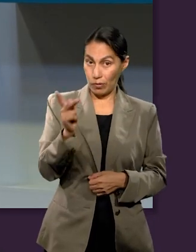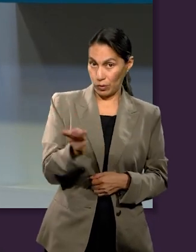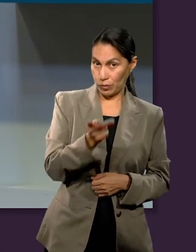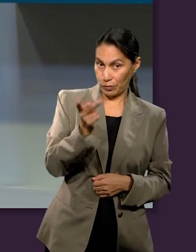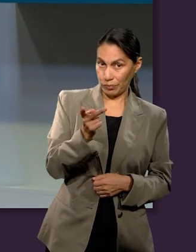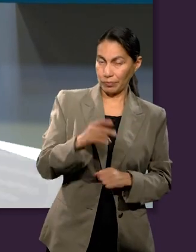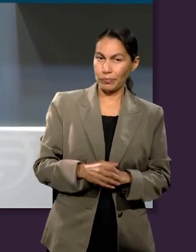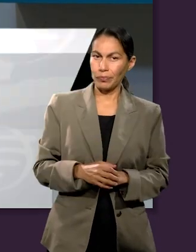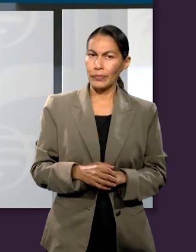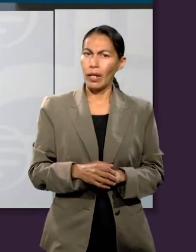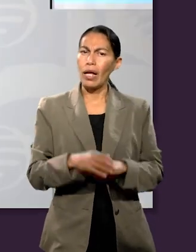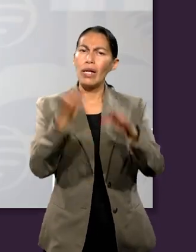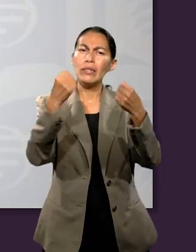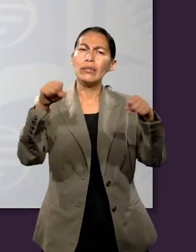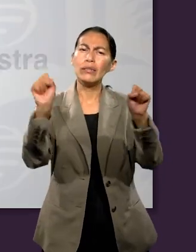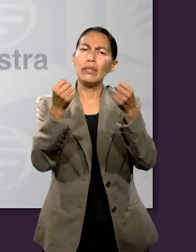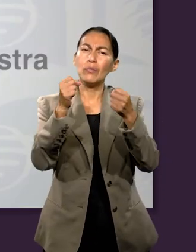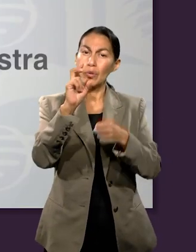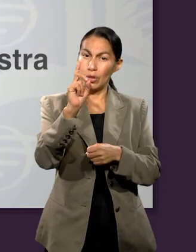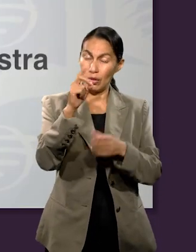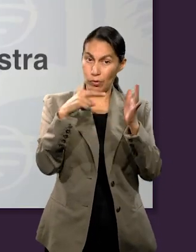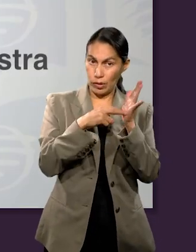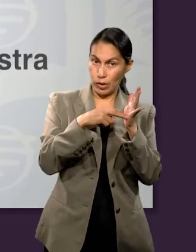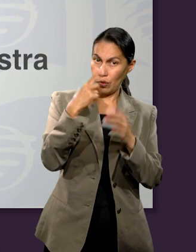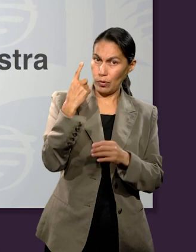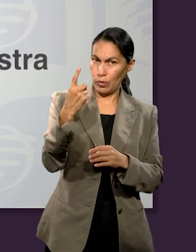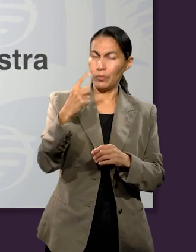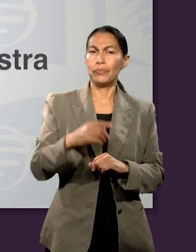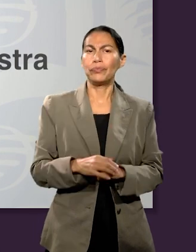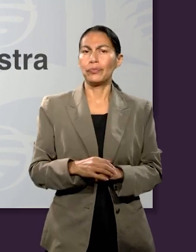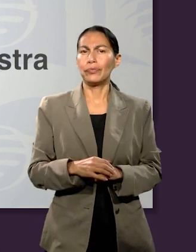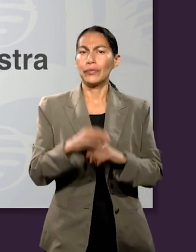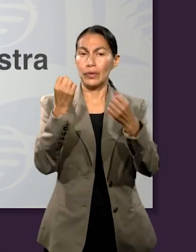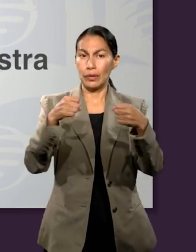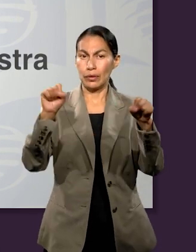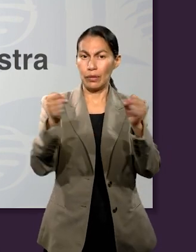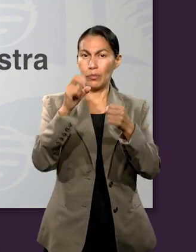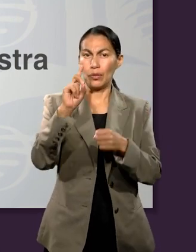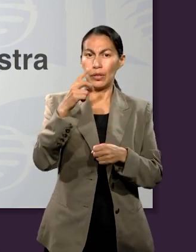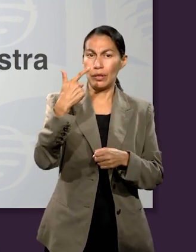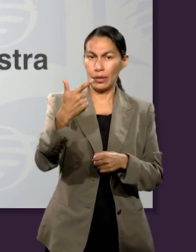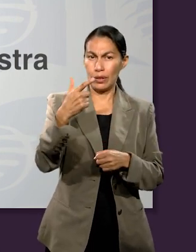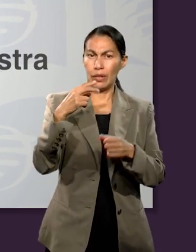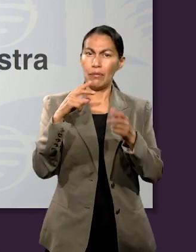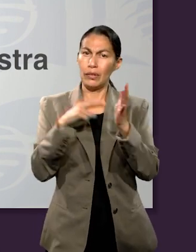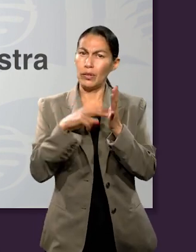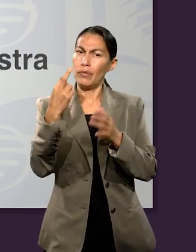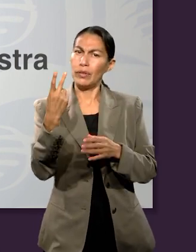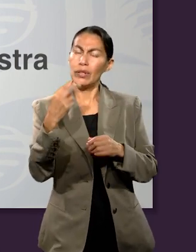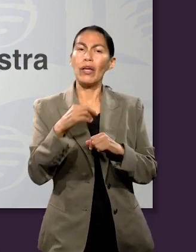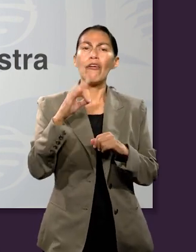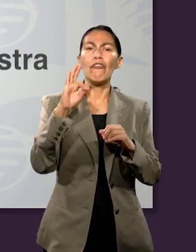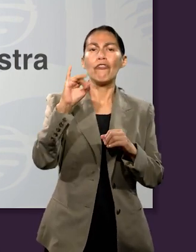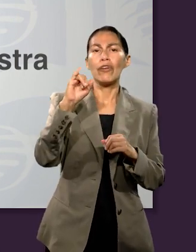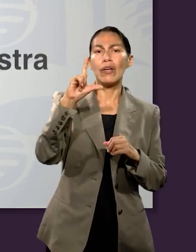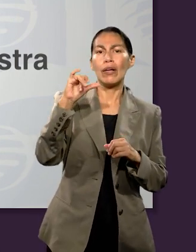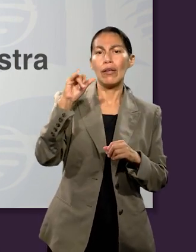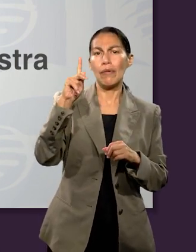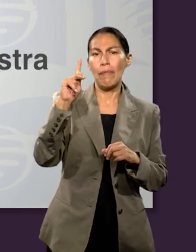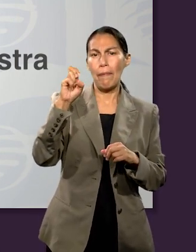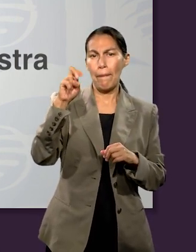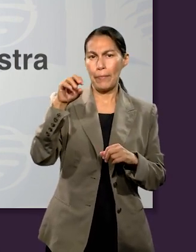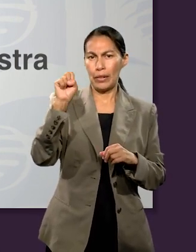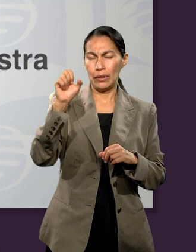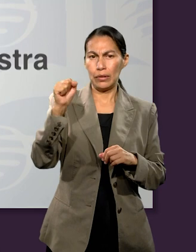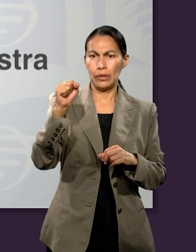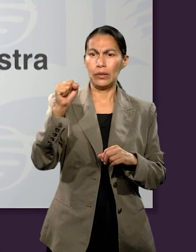tema La pregunta es la siguiente según salmos 31 versículo 1 salmo